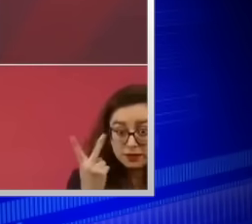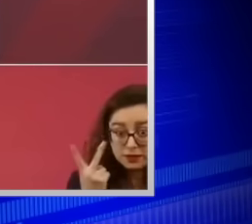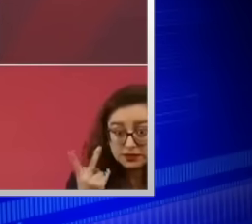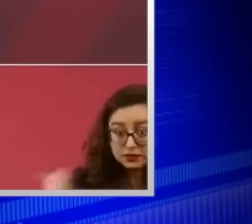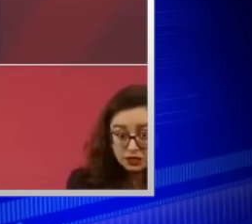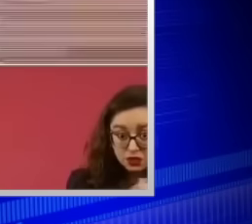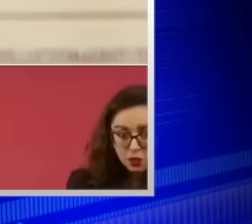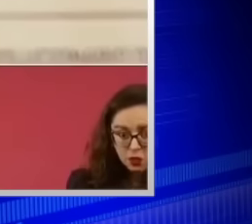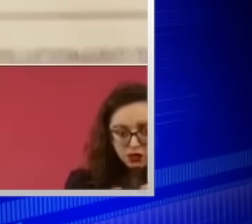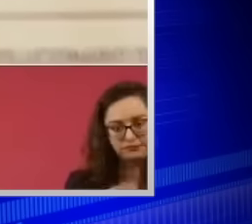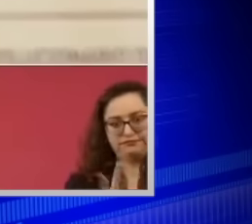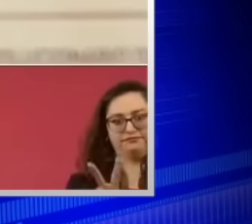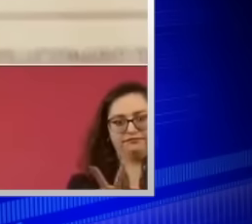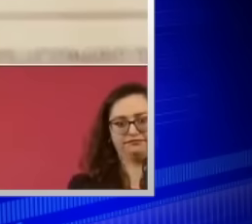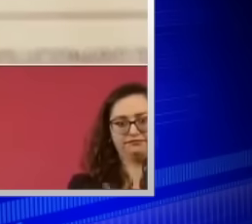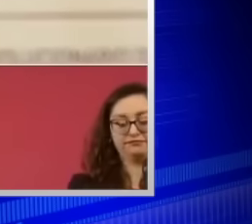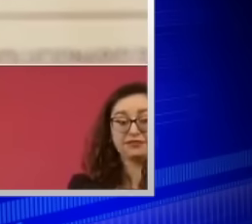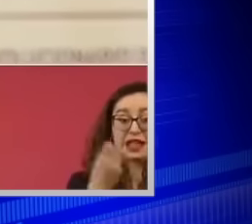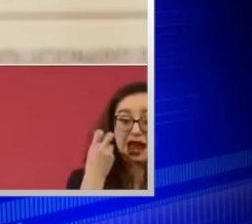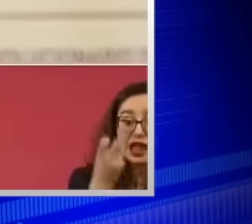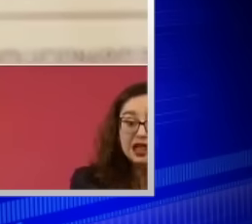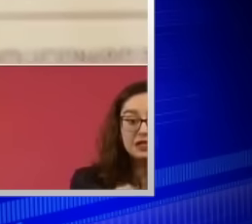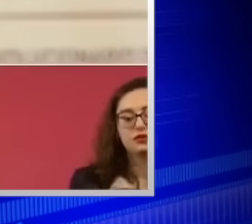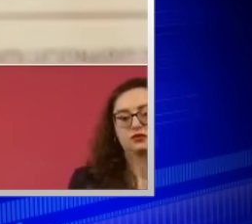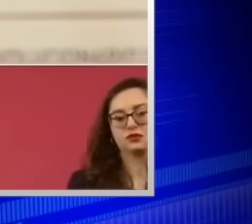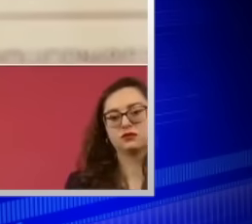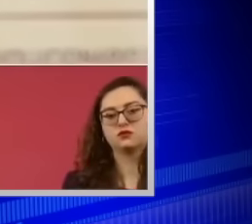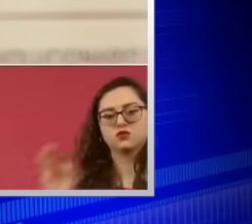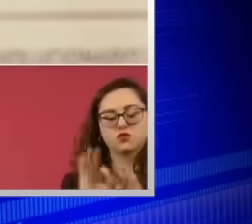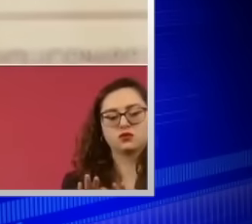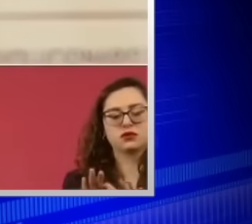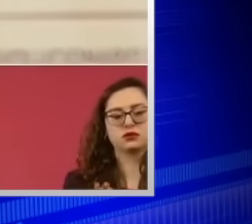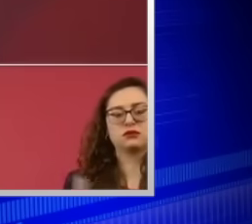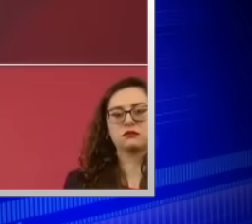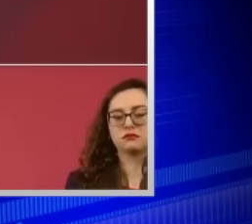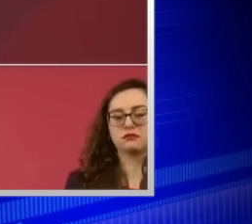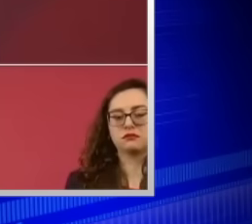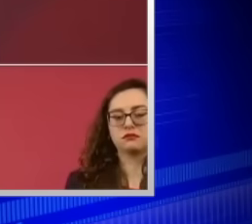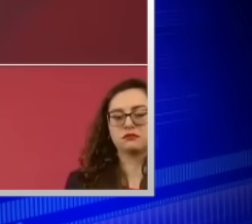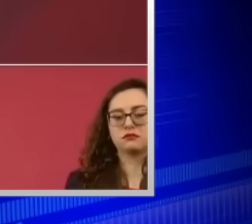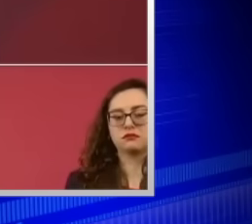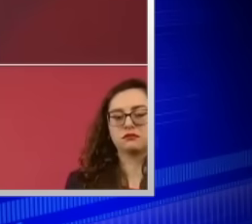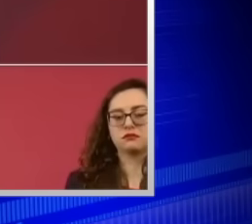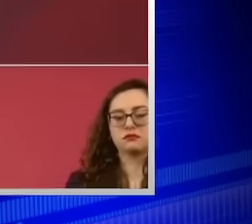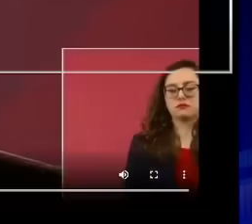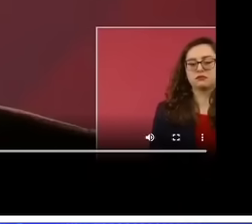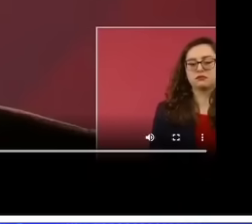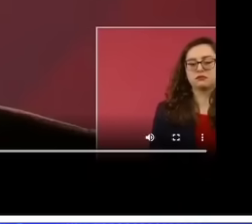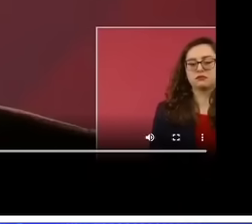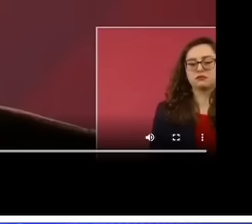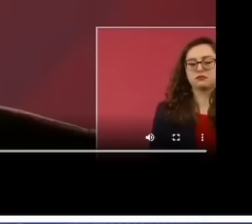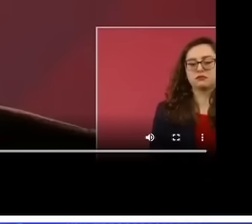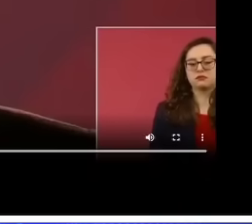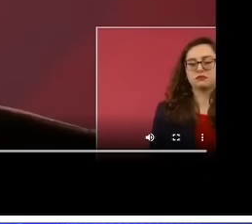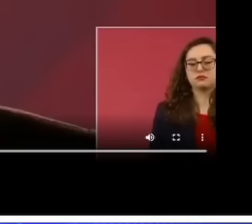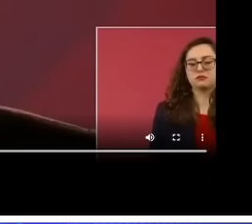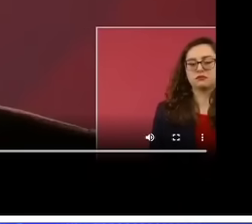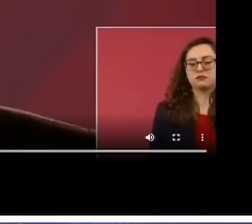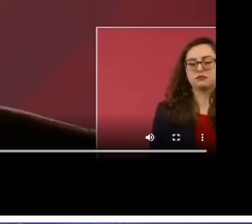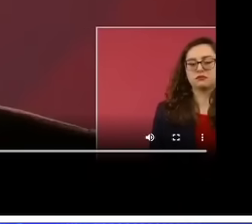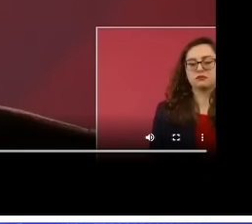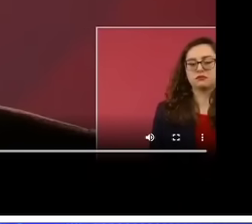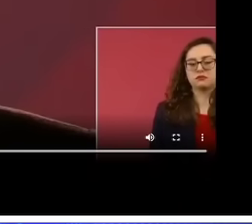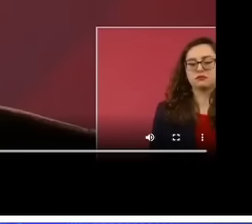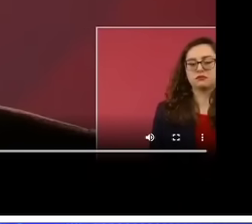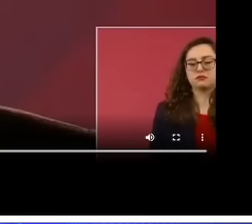durante todo el periodo neoliberal Pues es lo que refiere el presidente López